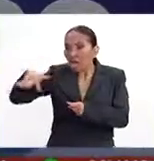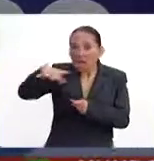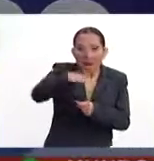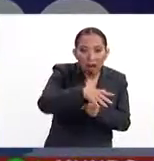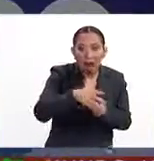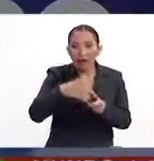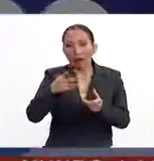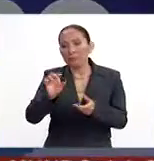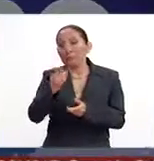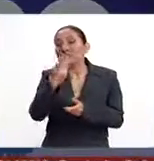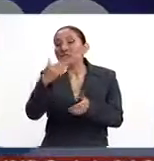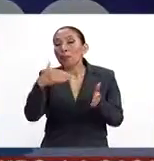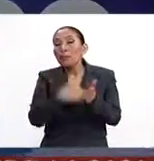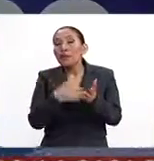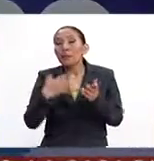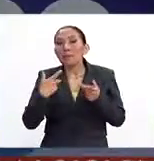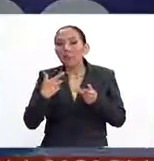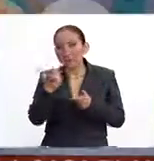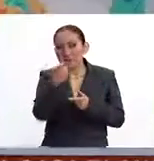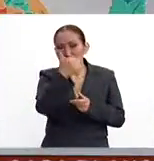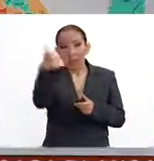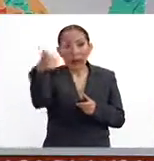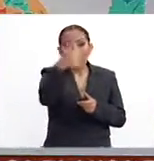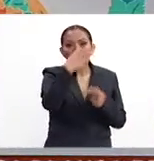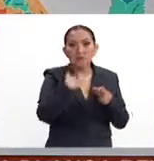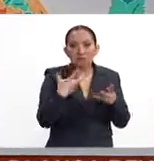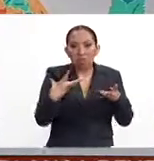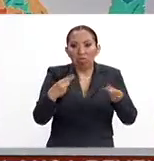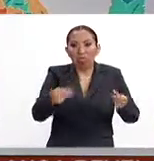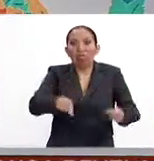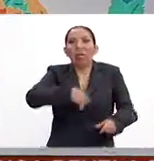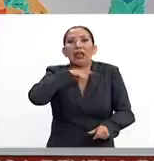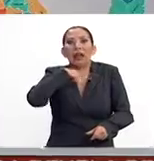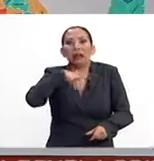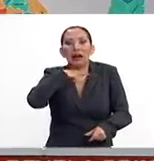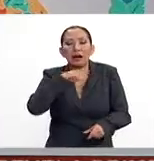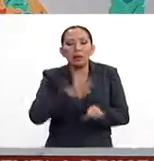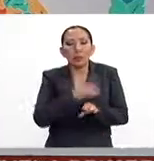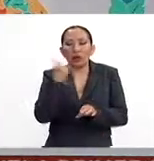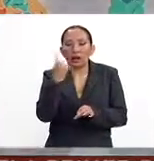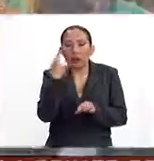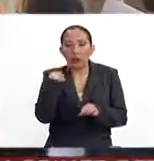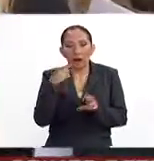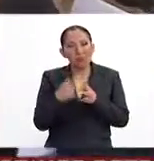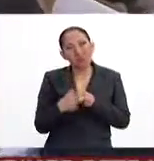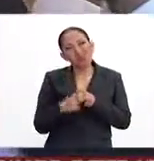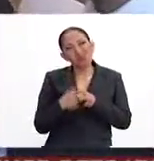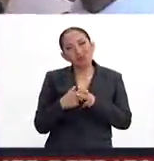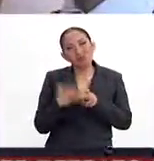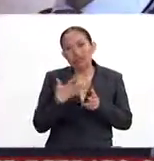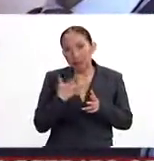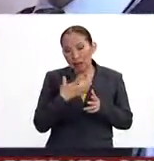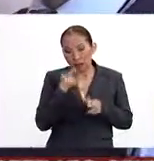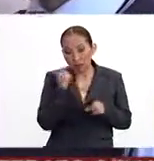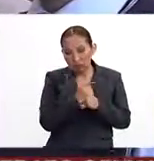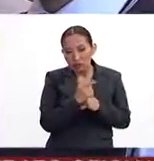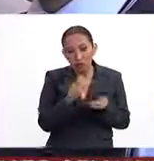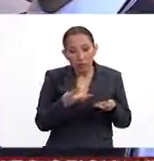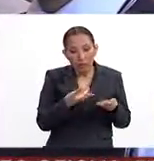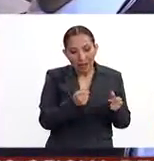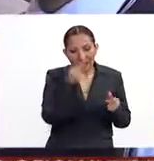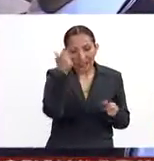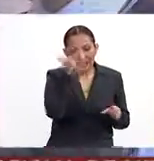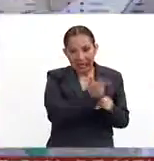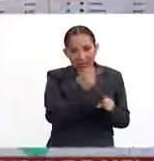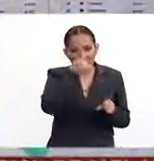equivale a 25,000 pesos por persona, y la cifra es tan alta porque para calcularla no solamente tomamos en cuenta los costos